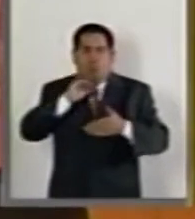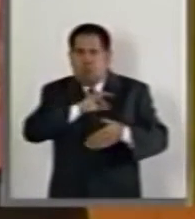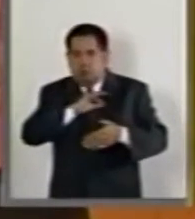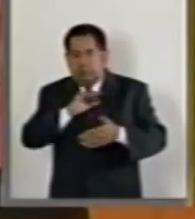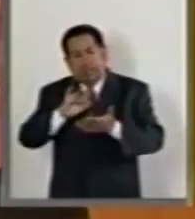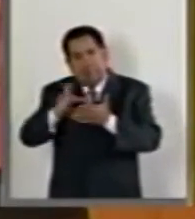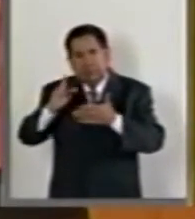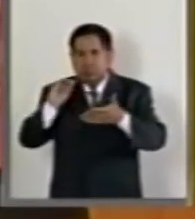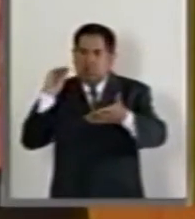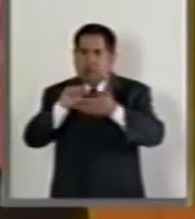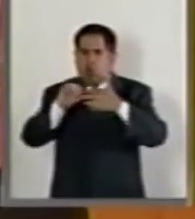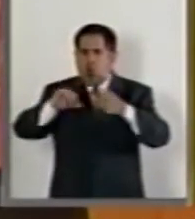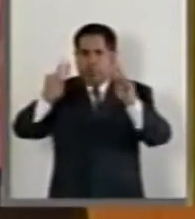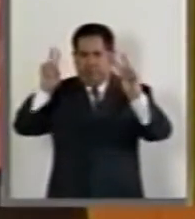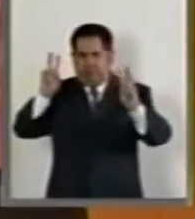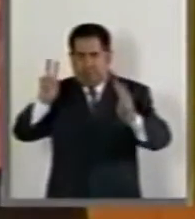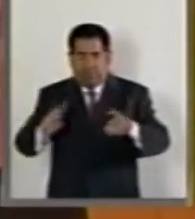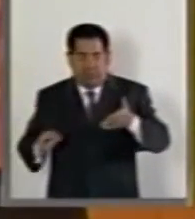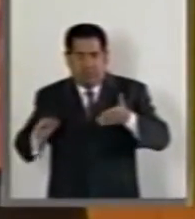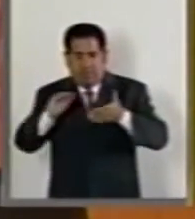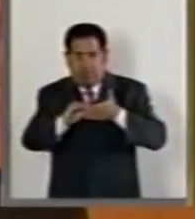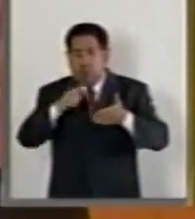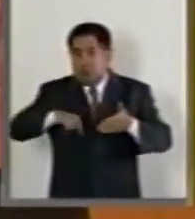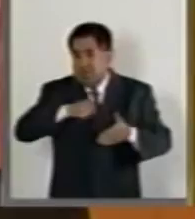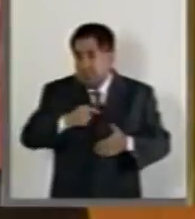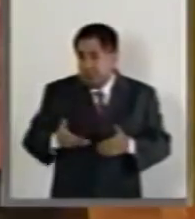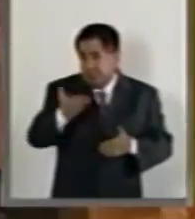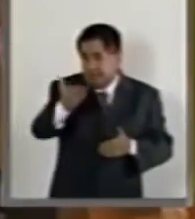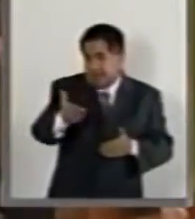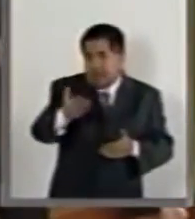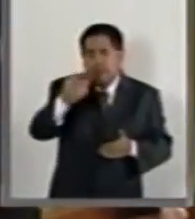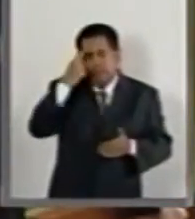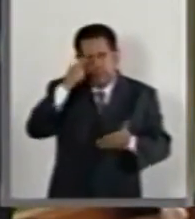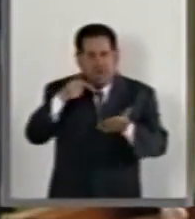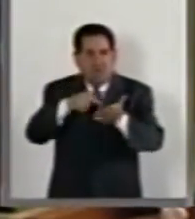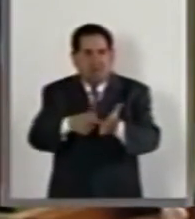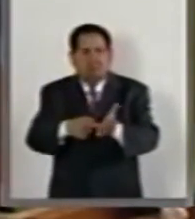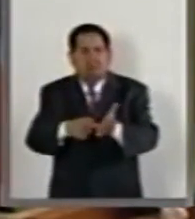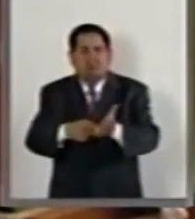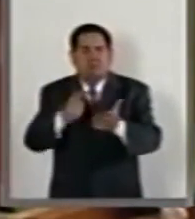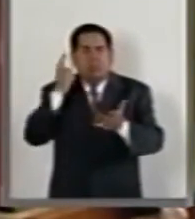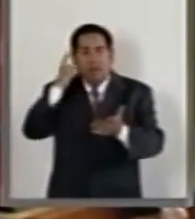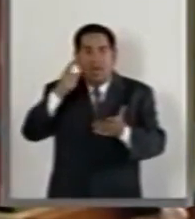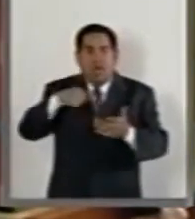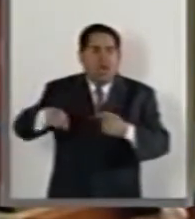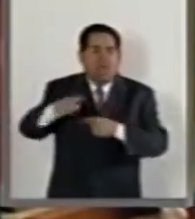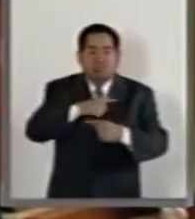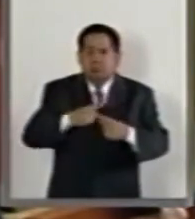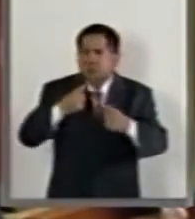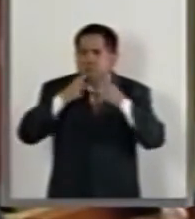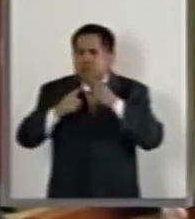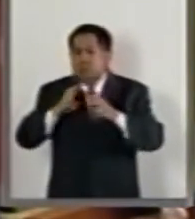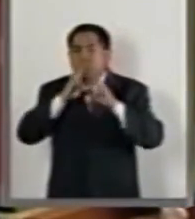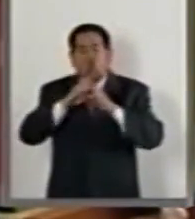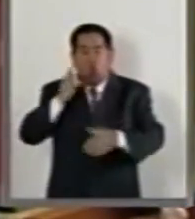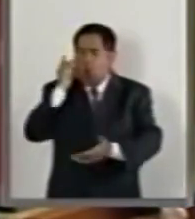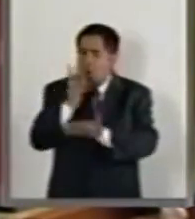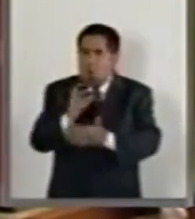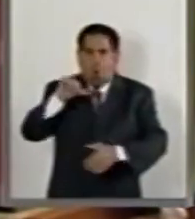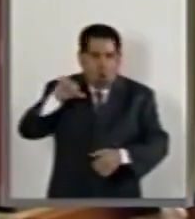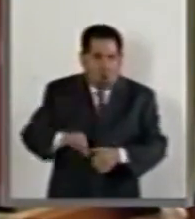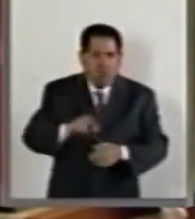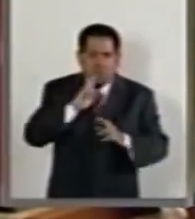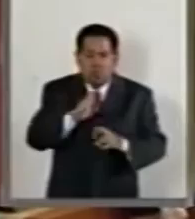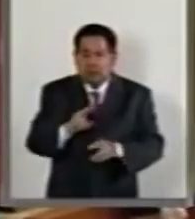inscribir este punto de acuerdo que estamos presentando de manera de resolverse de obvia y urgente resolución el día de